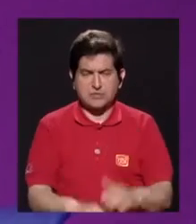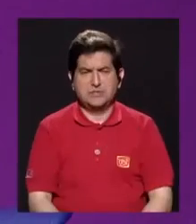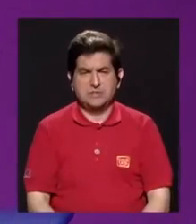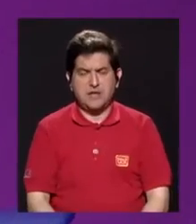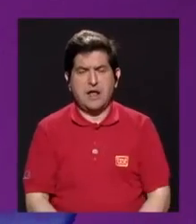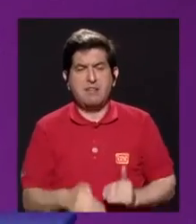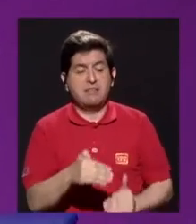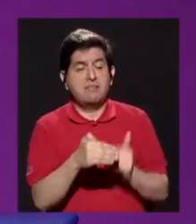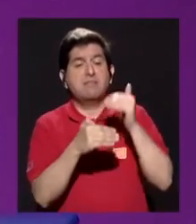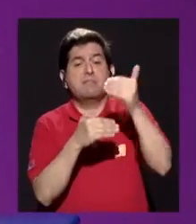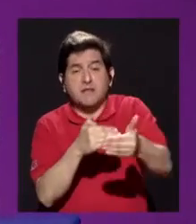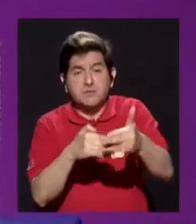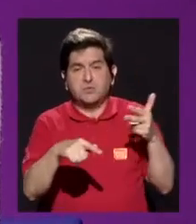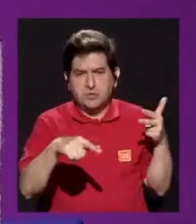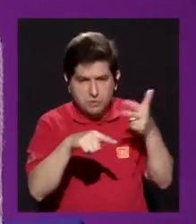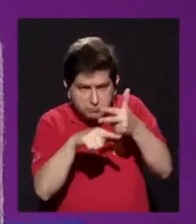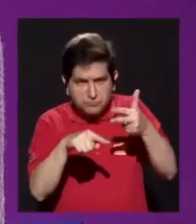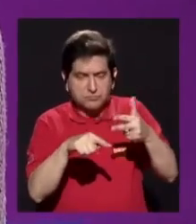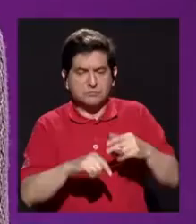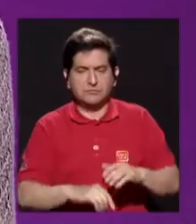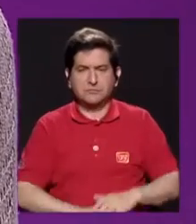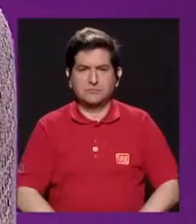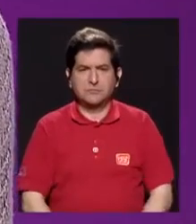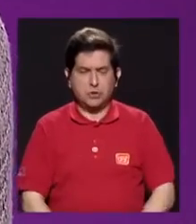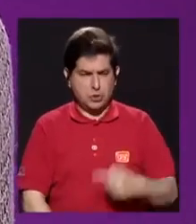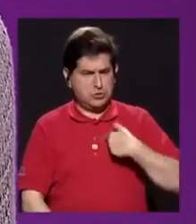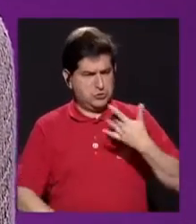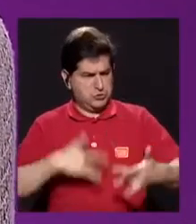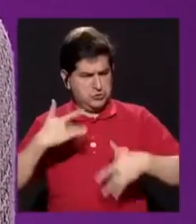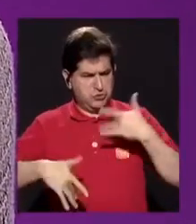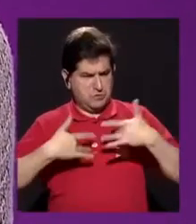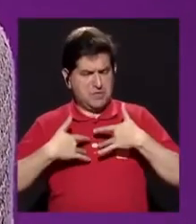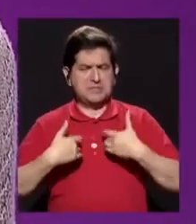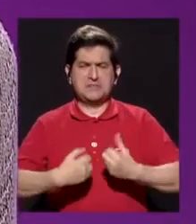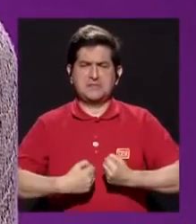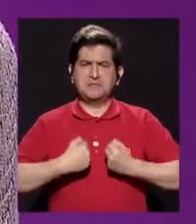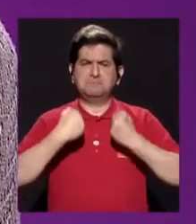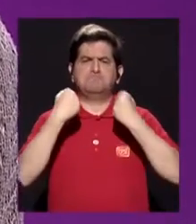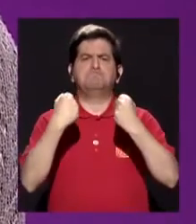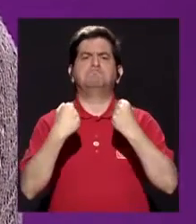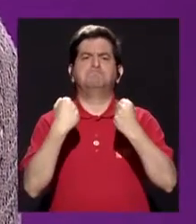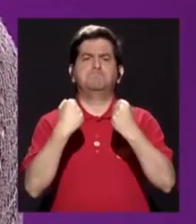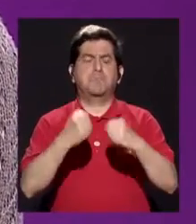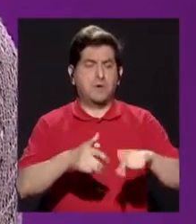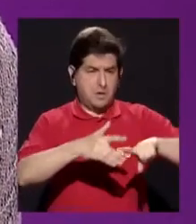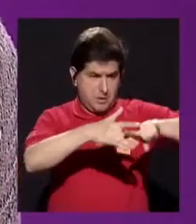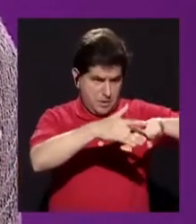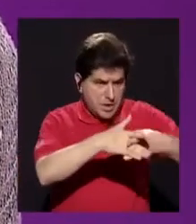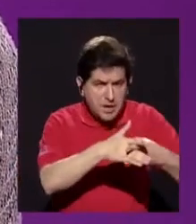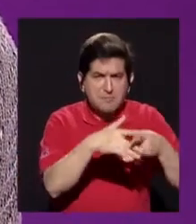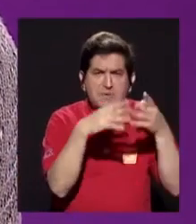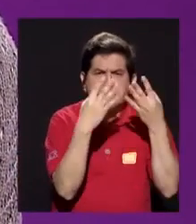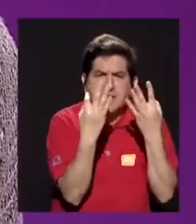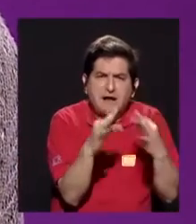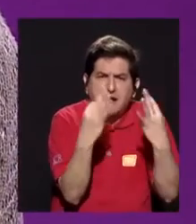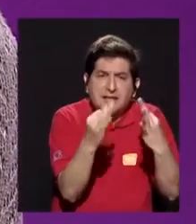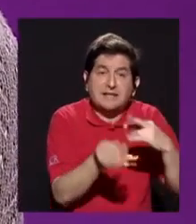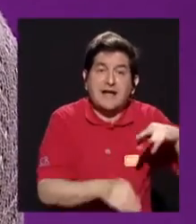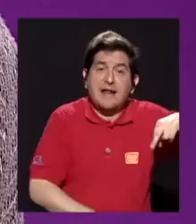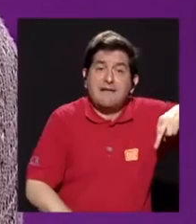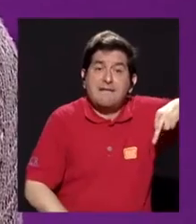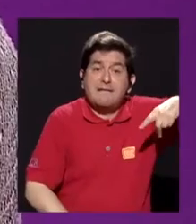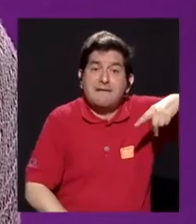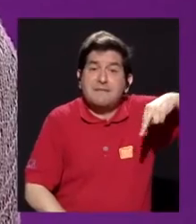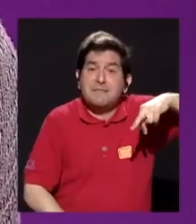haber tenido el accidente, ya yo me sentí como con fuerza para empezar por lo menos a caminar.